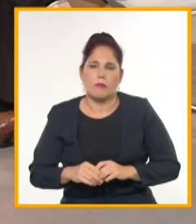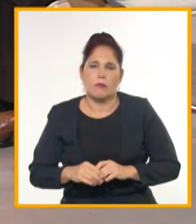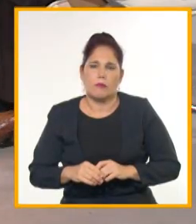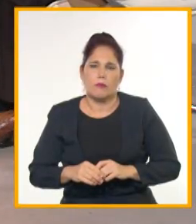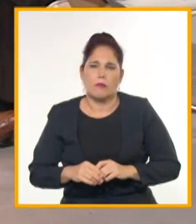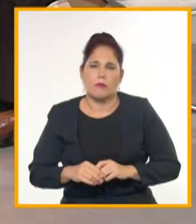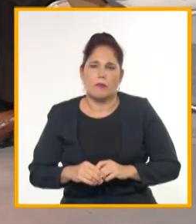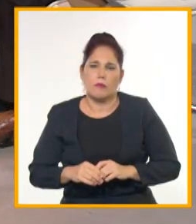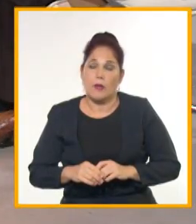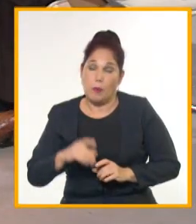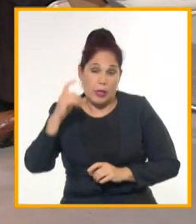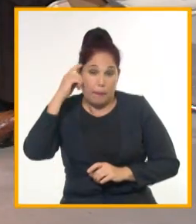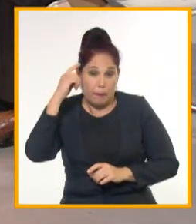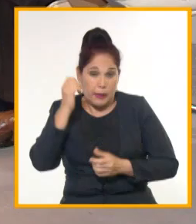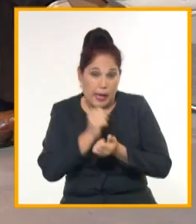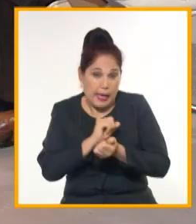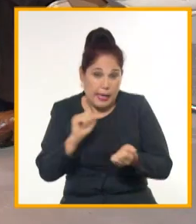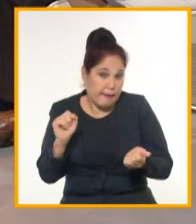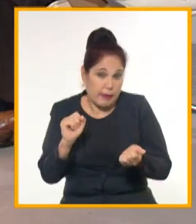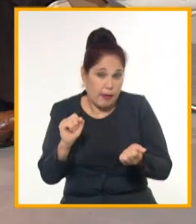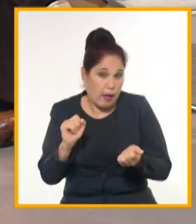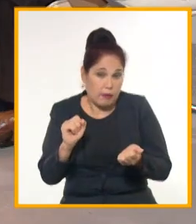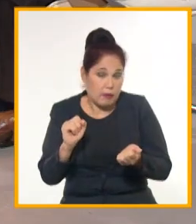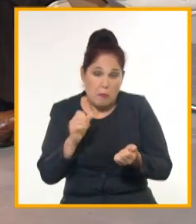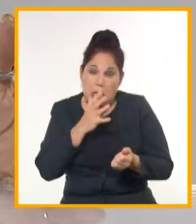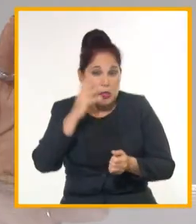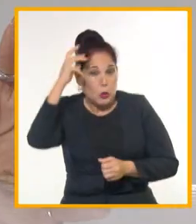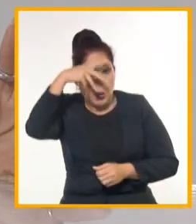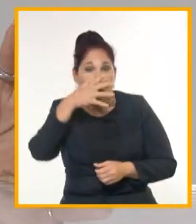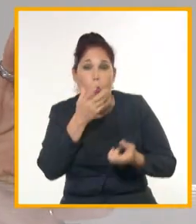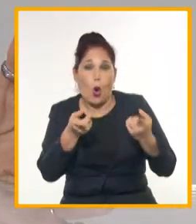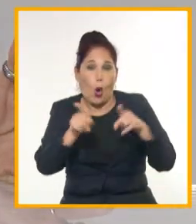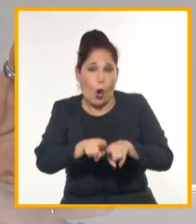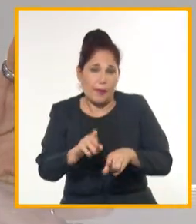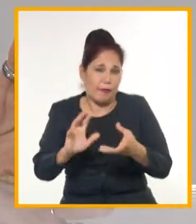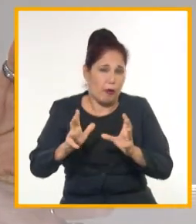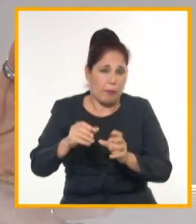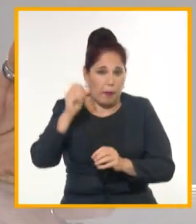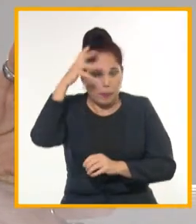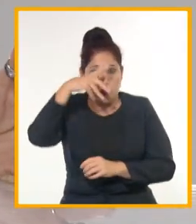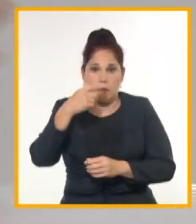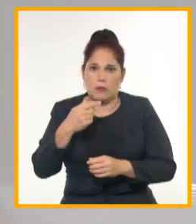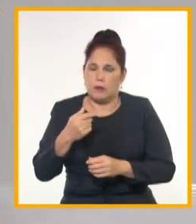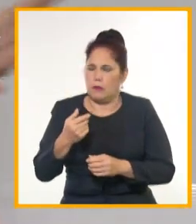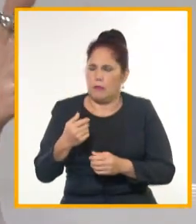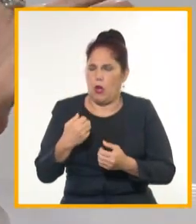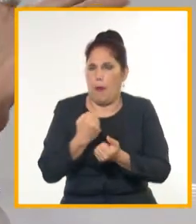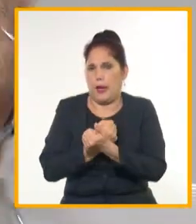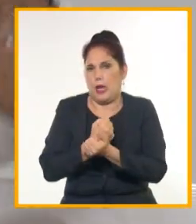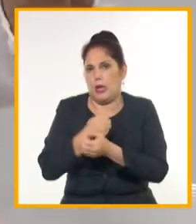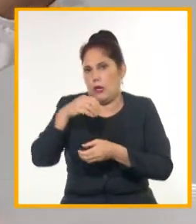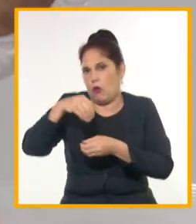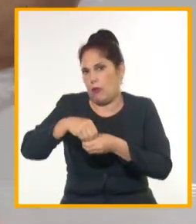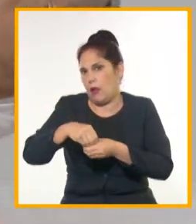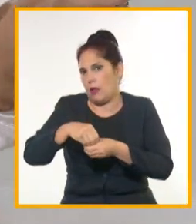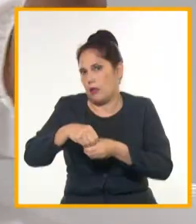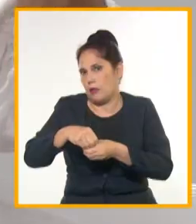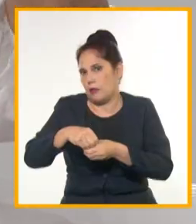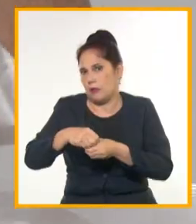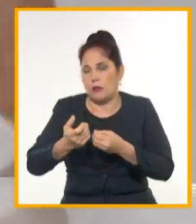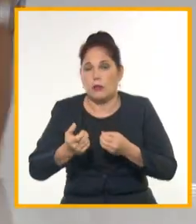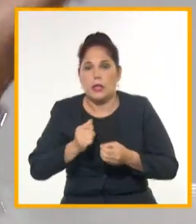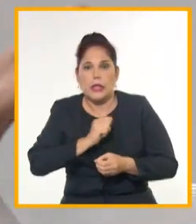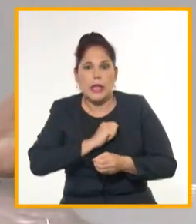libertario, con esa mentalidad tipo Trump, pero que realmente pusieron en peligro la estabilidad, la vida del presidente. Es que